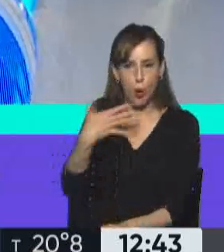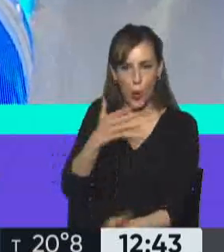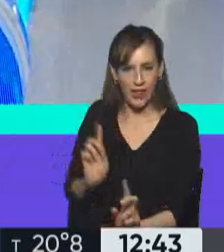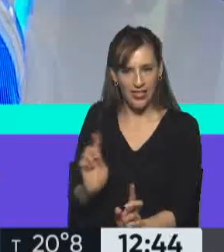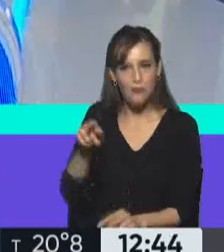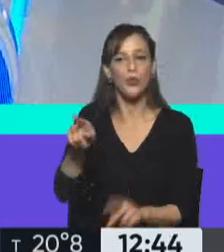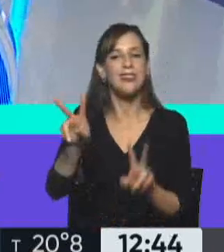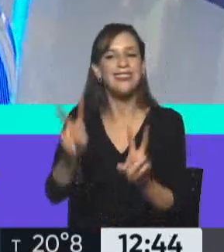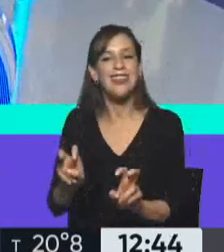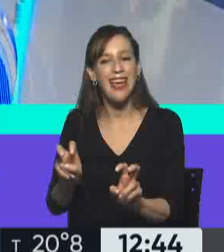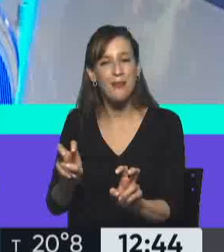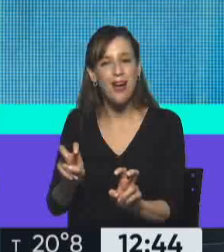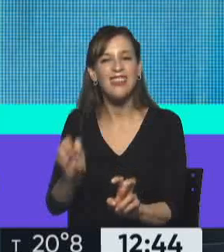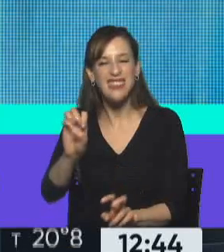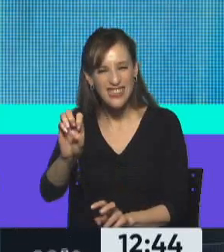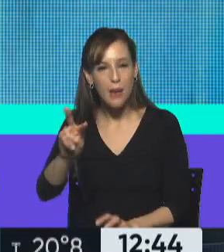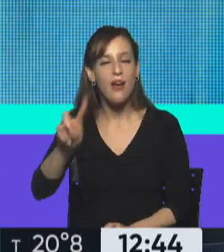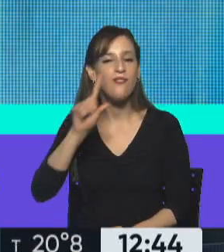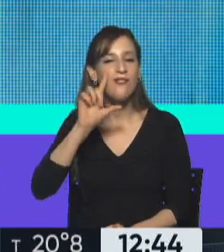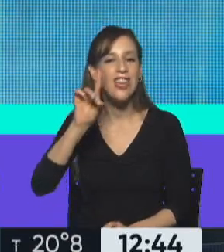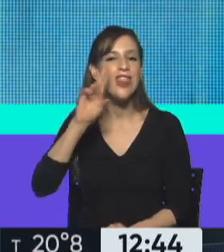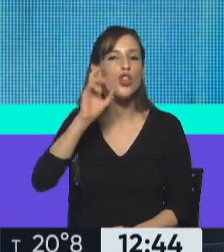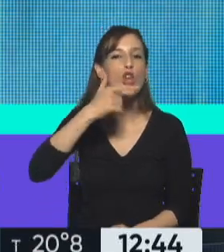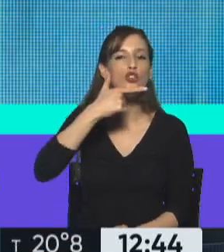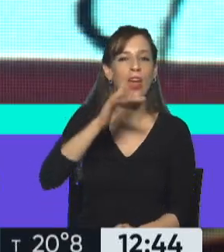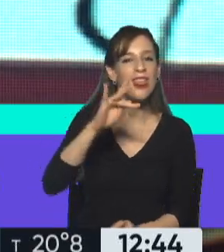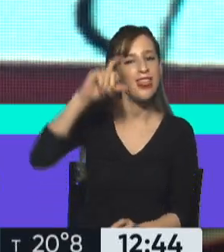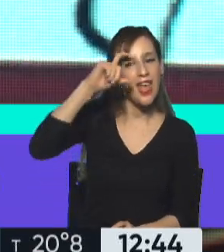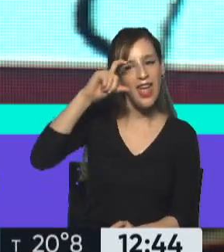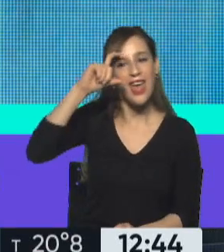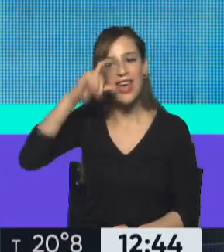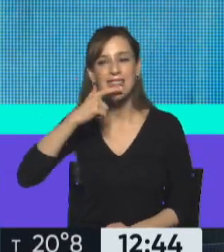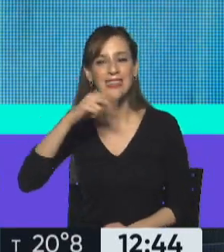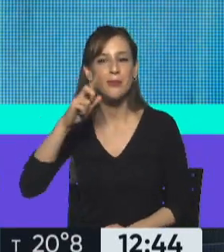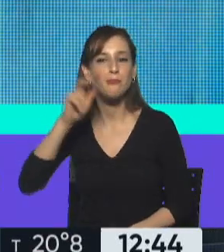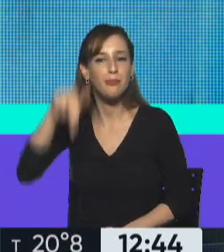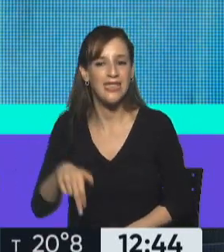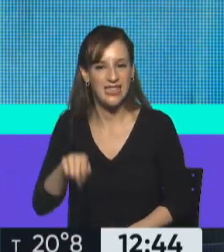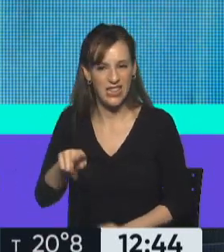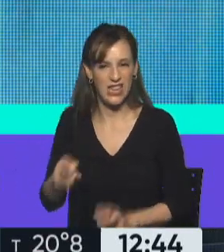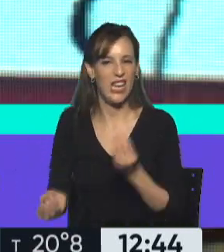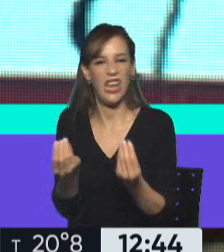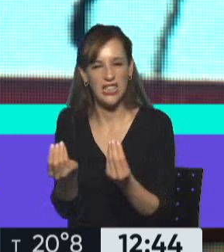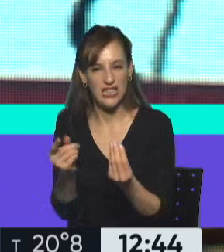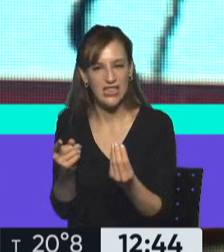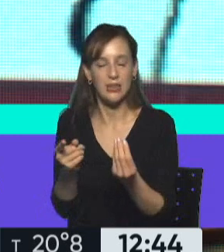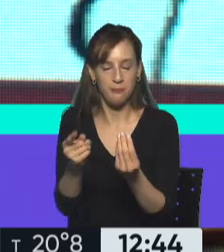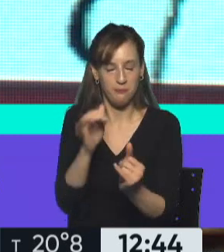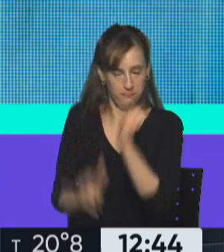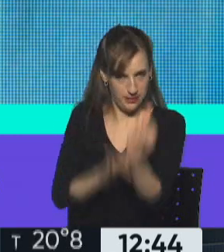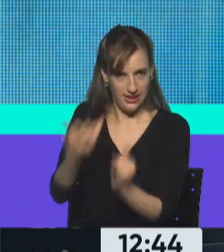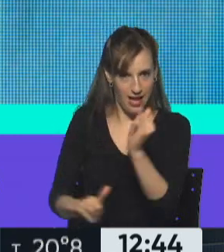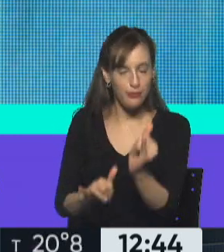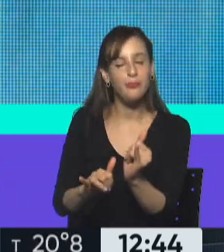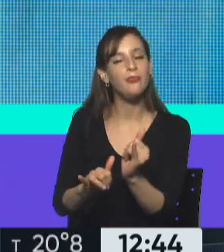vidrios de espn pero podemos decir que son que son siste son 'la y acciones pero tienen